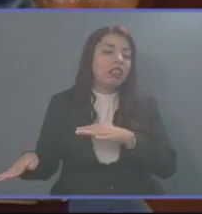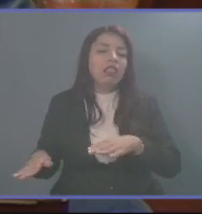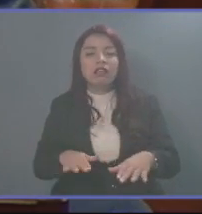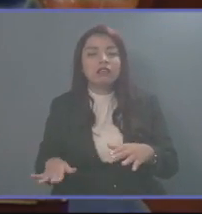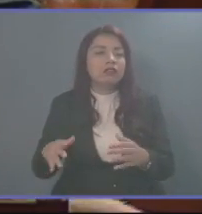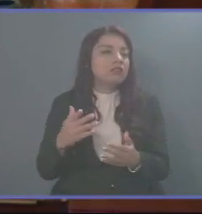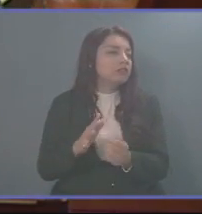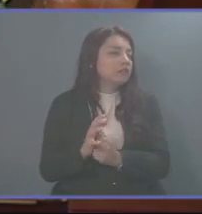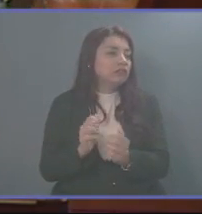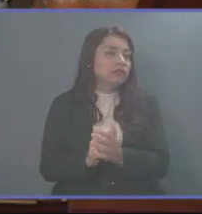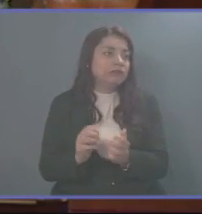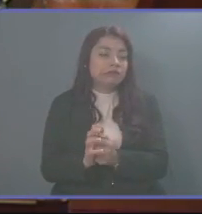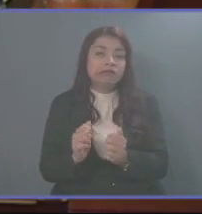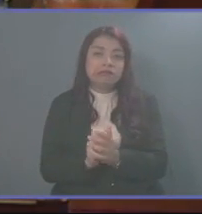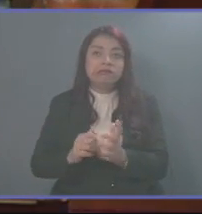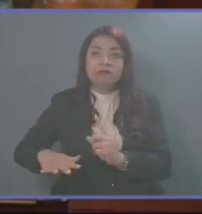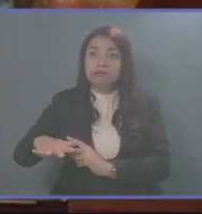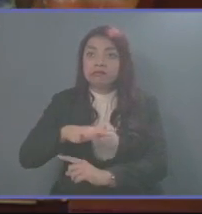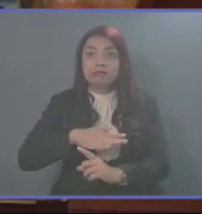circunstancia